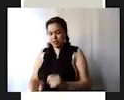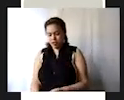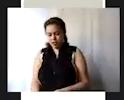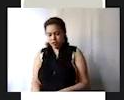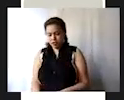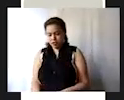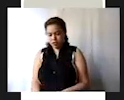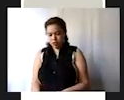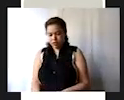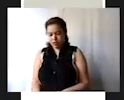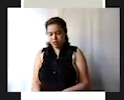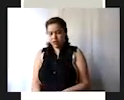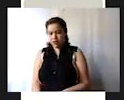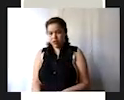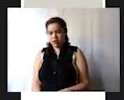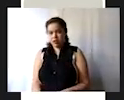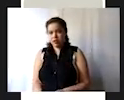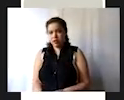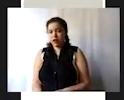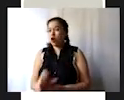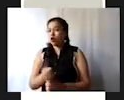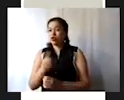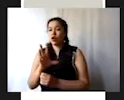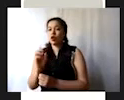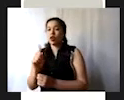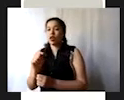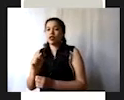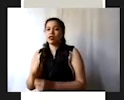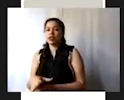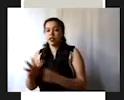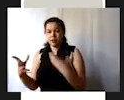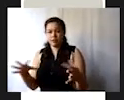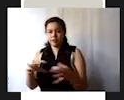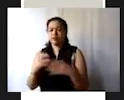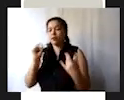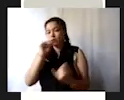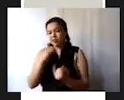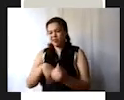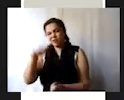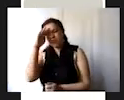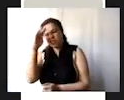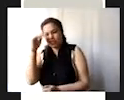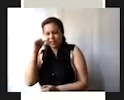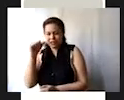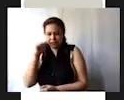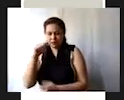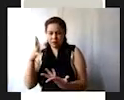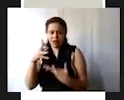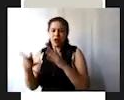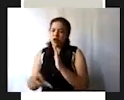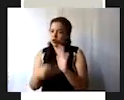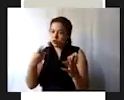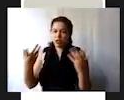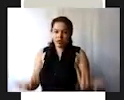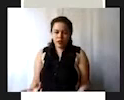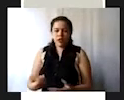anterior, se puede relacionar con otros ODS. Sí tratemos siempre de pensar, otra vez, si bien estamos,